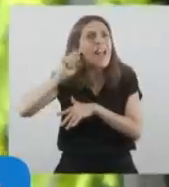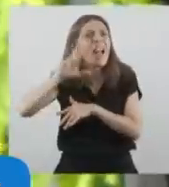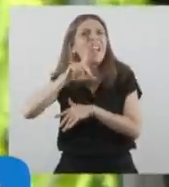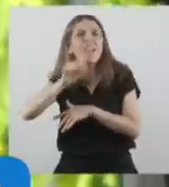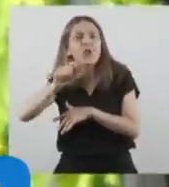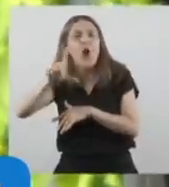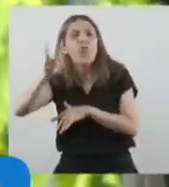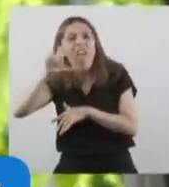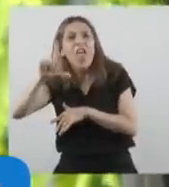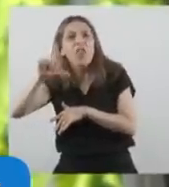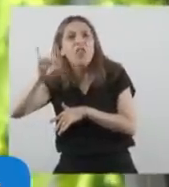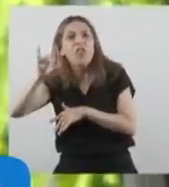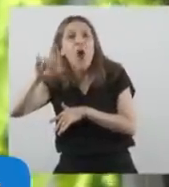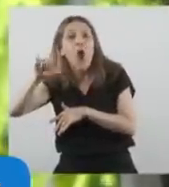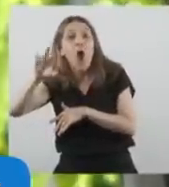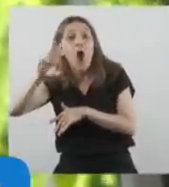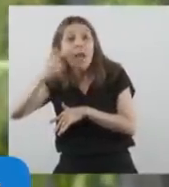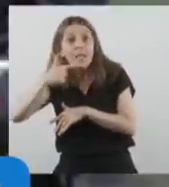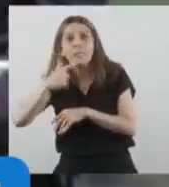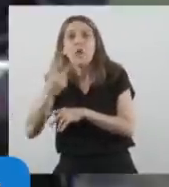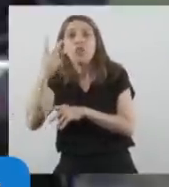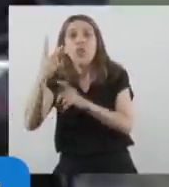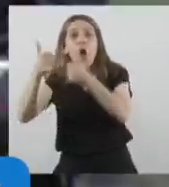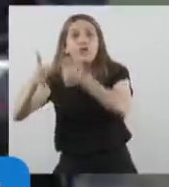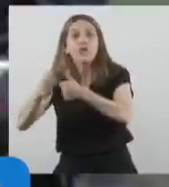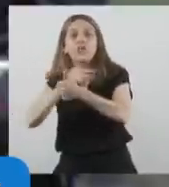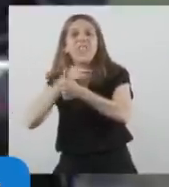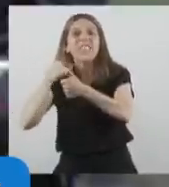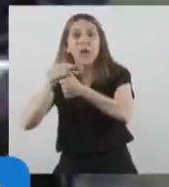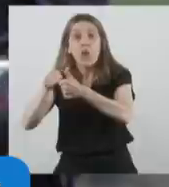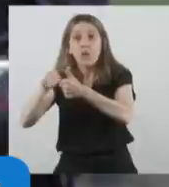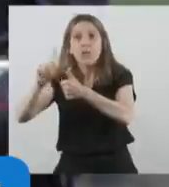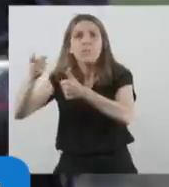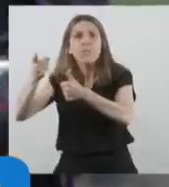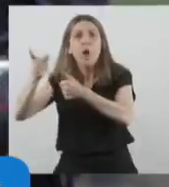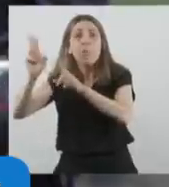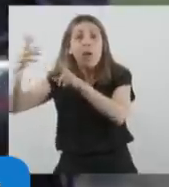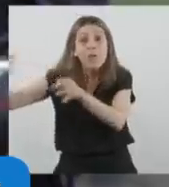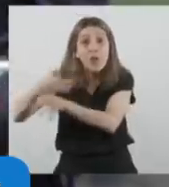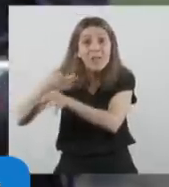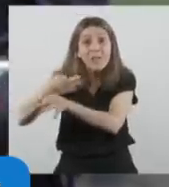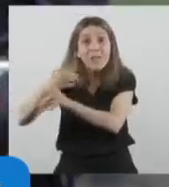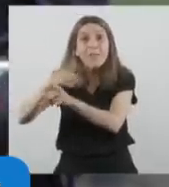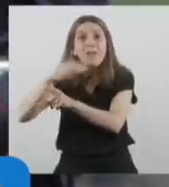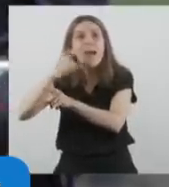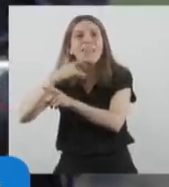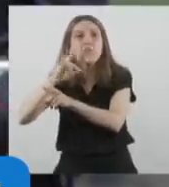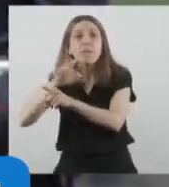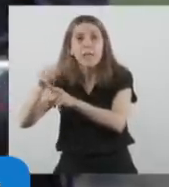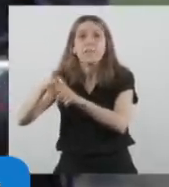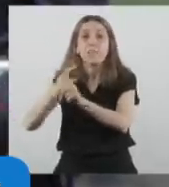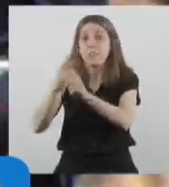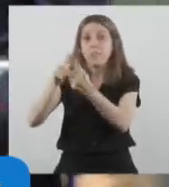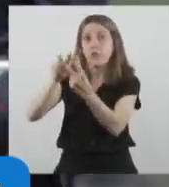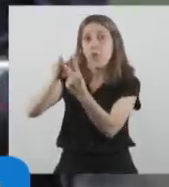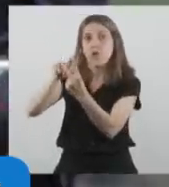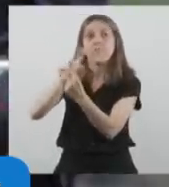con dos sacerdotes a la cabeza educado por los jesuitas hidalgo el más importante